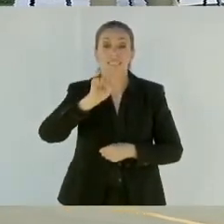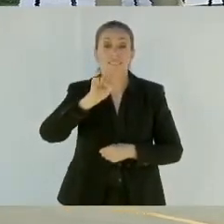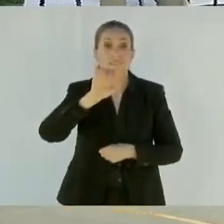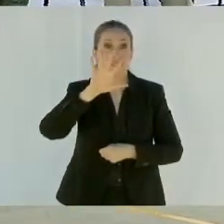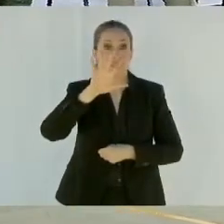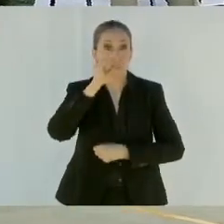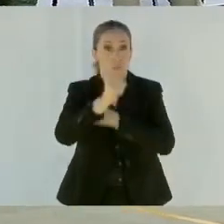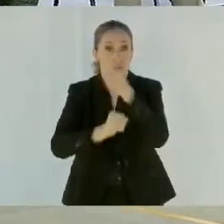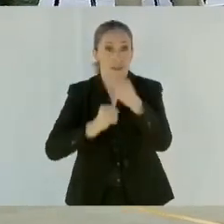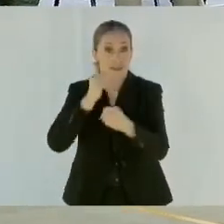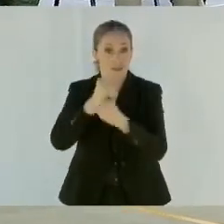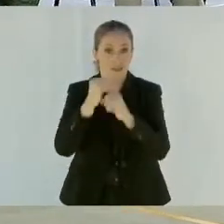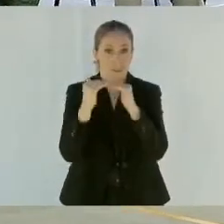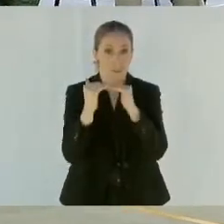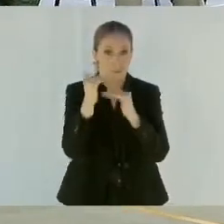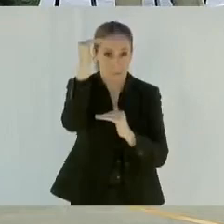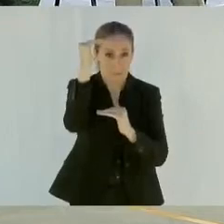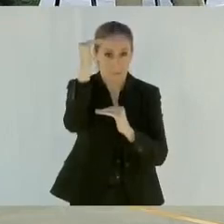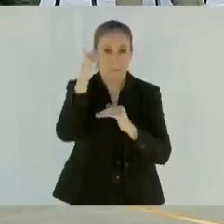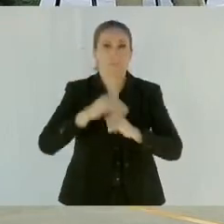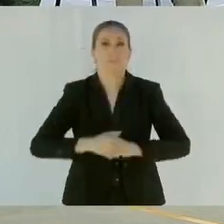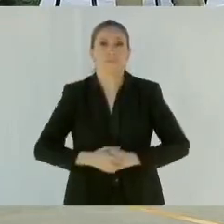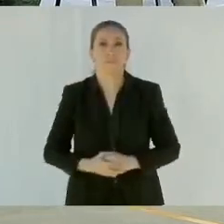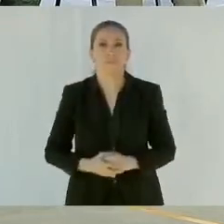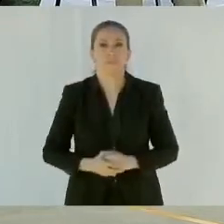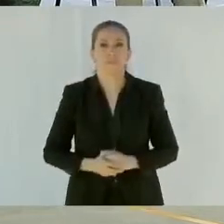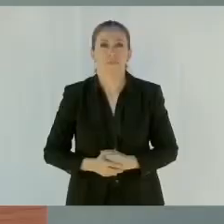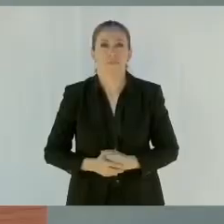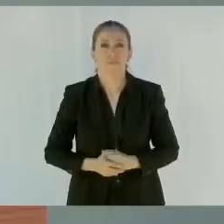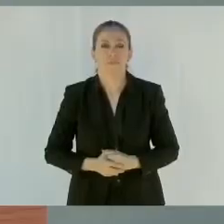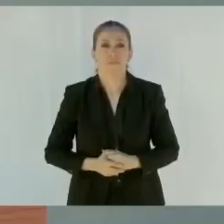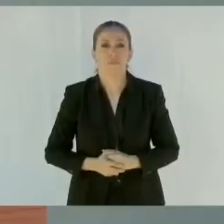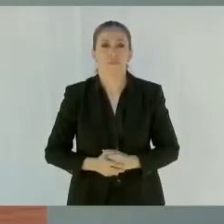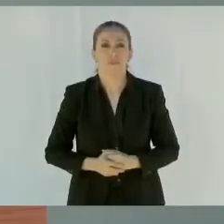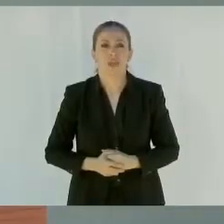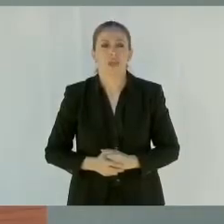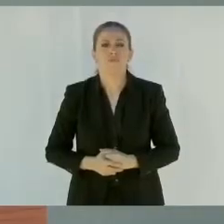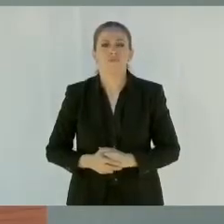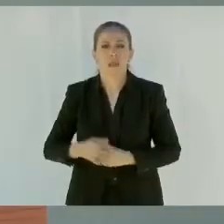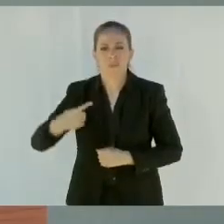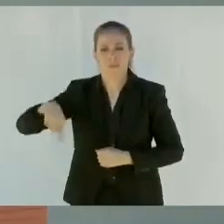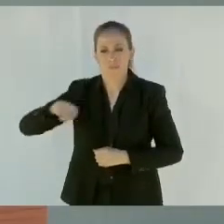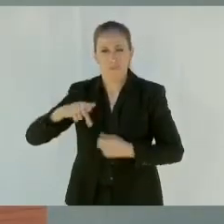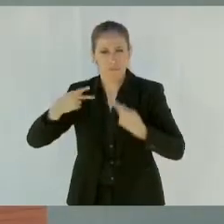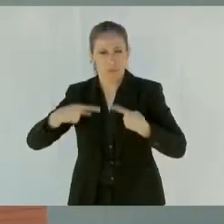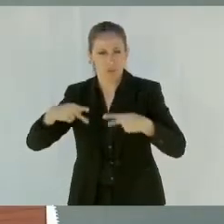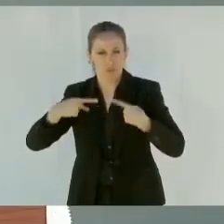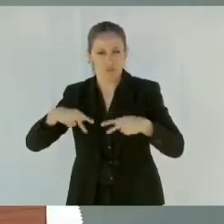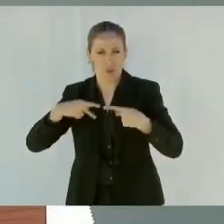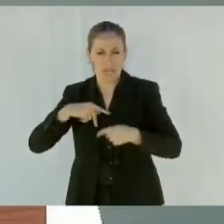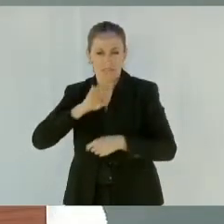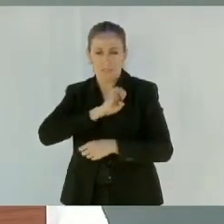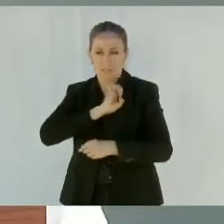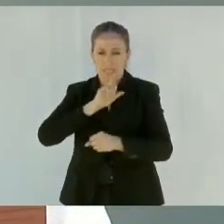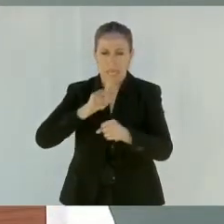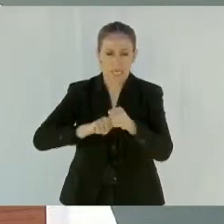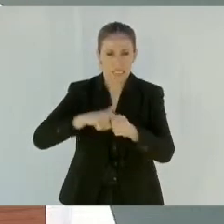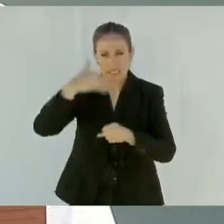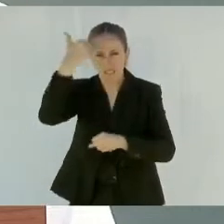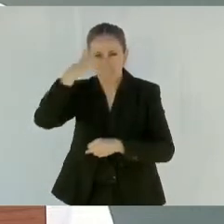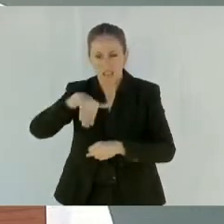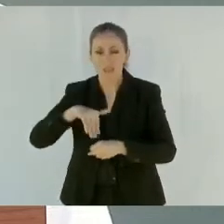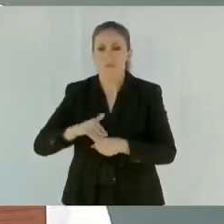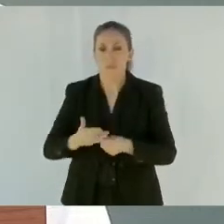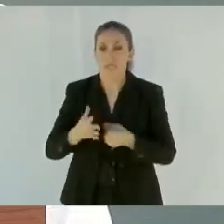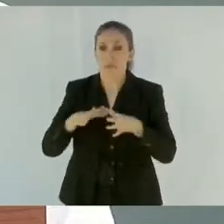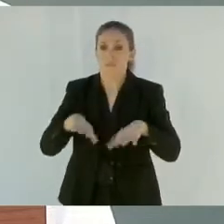más, de acuerdo a los especialistas, vamos a estar en posibilidad de